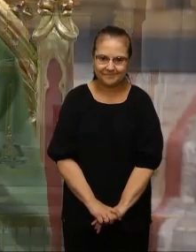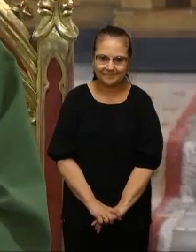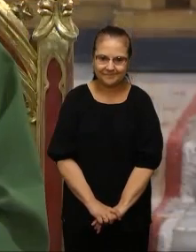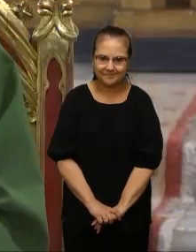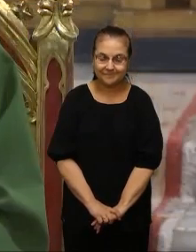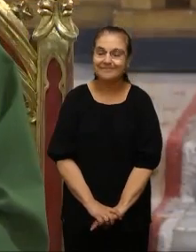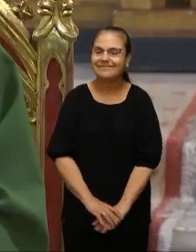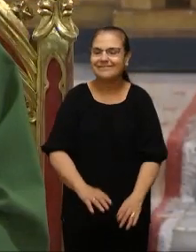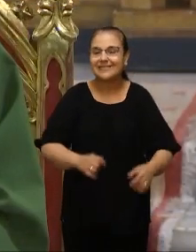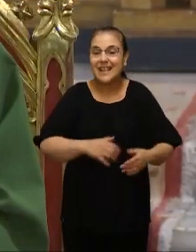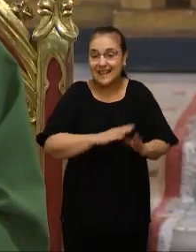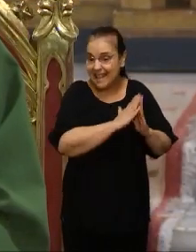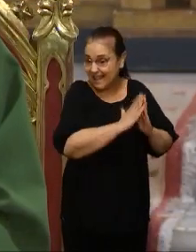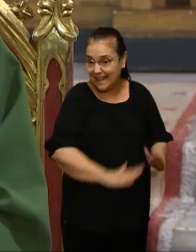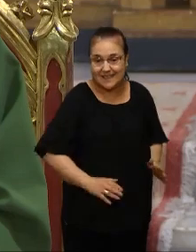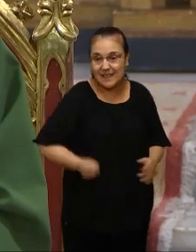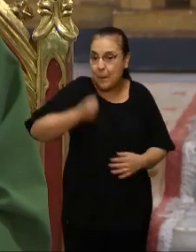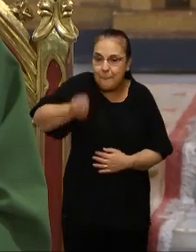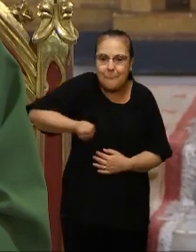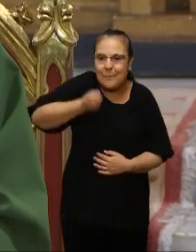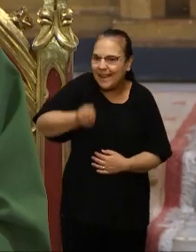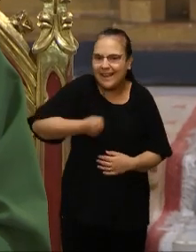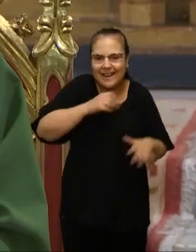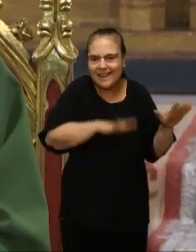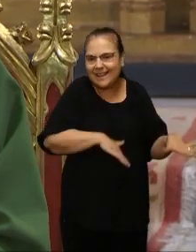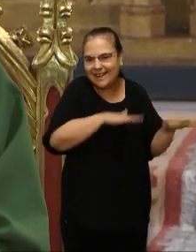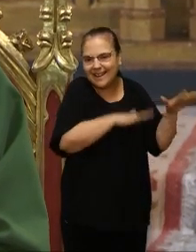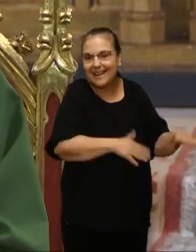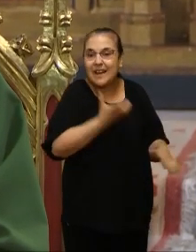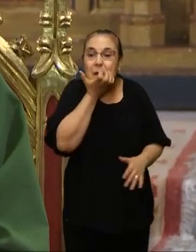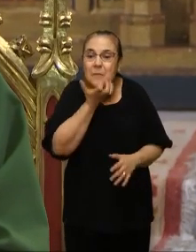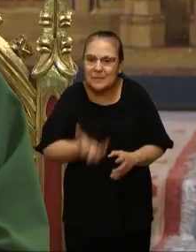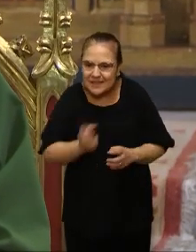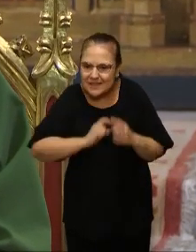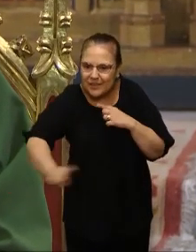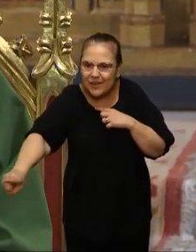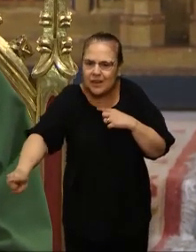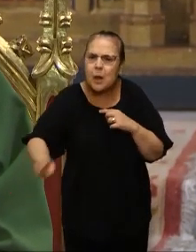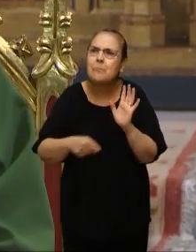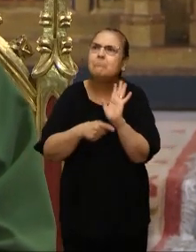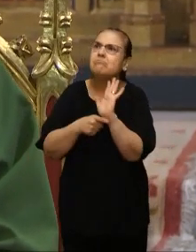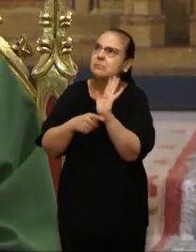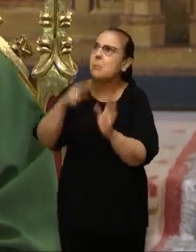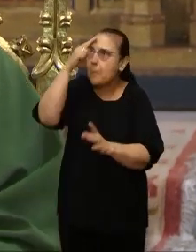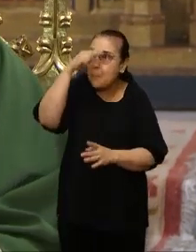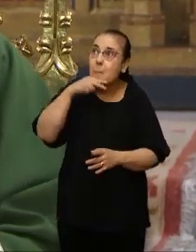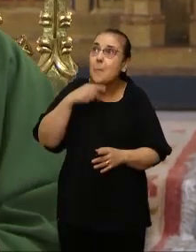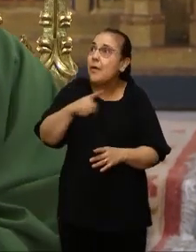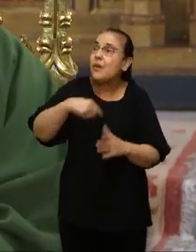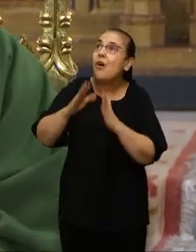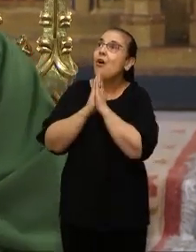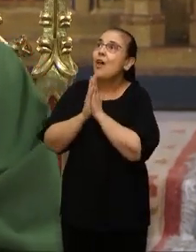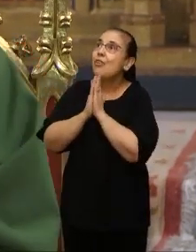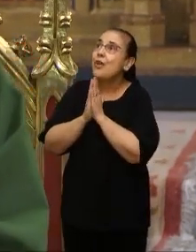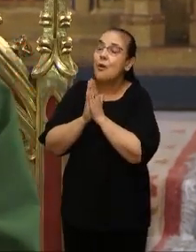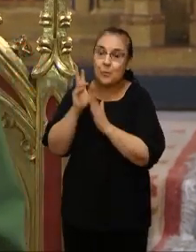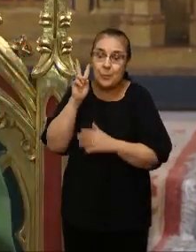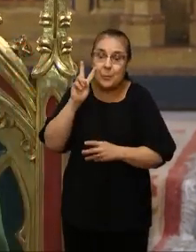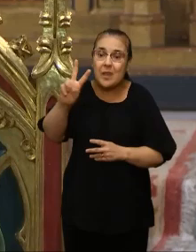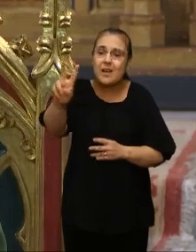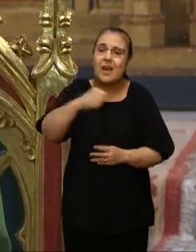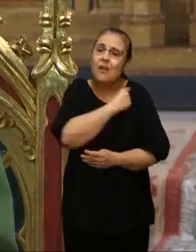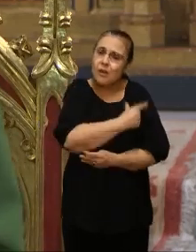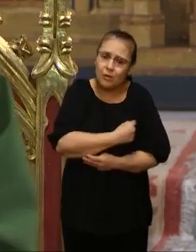Como Iglesia peregrina y misionera, presentamos al Padre nuestra oración con la mirada y el corazón puestos en